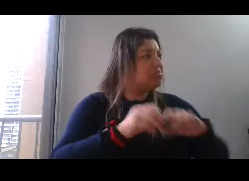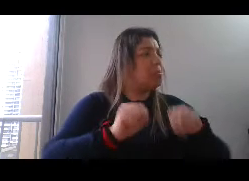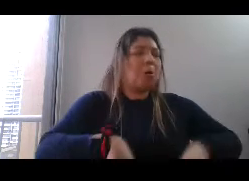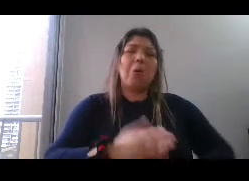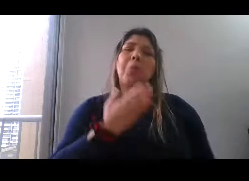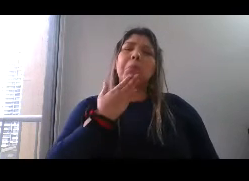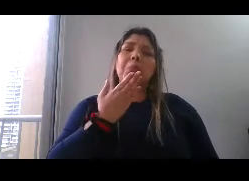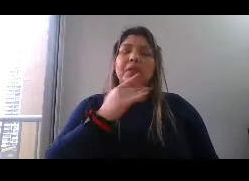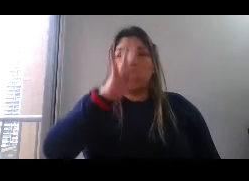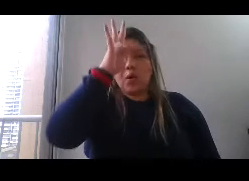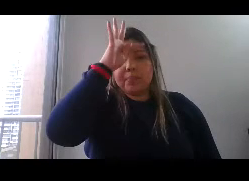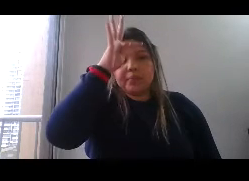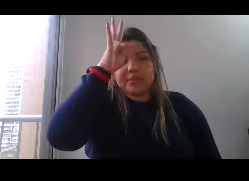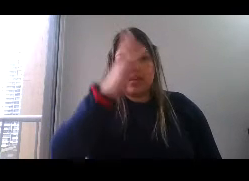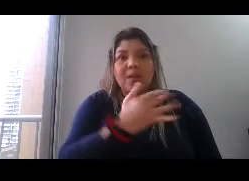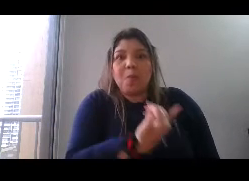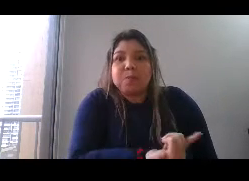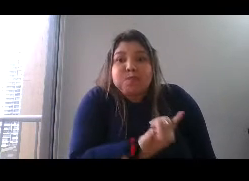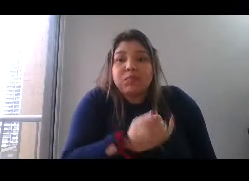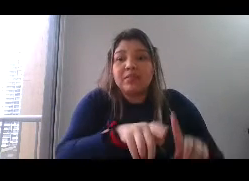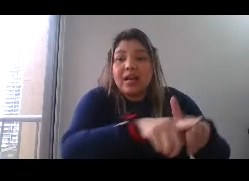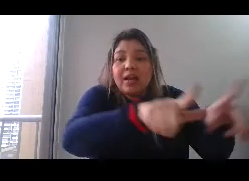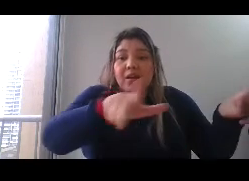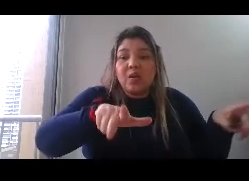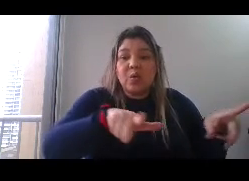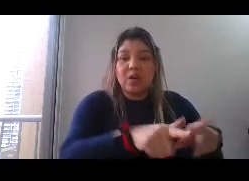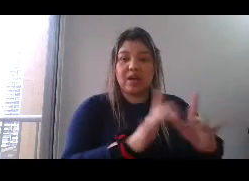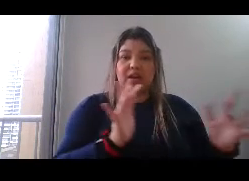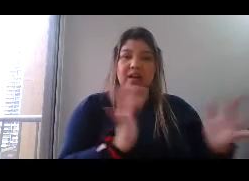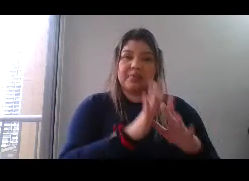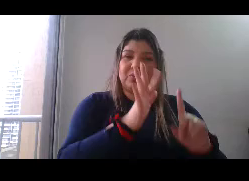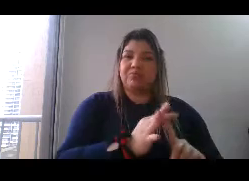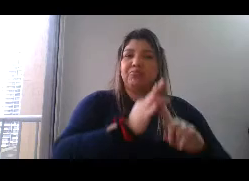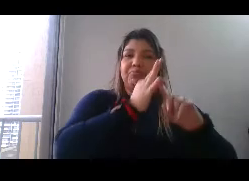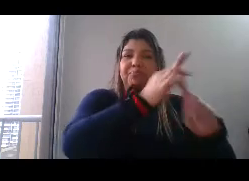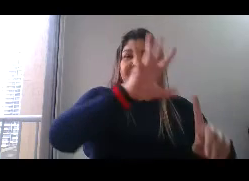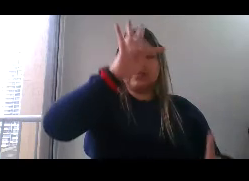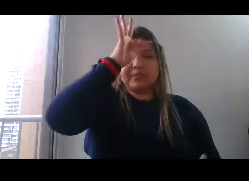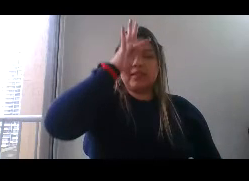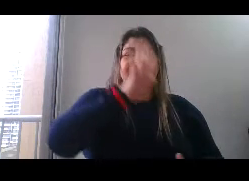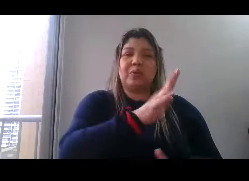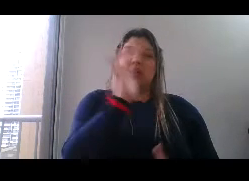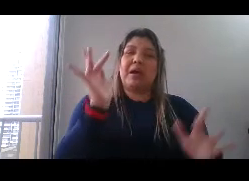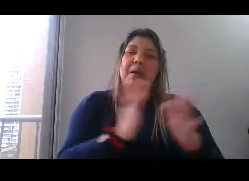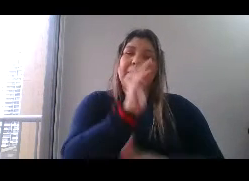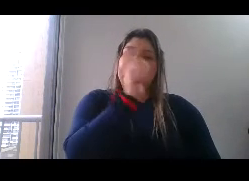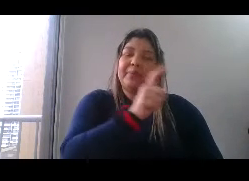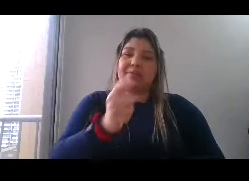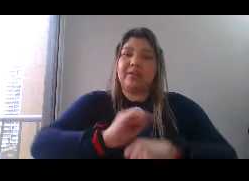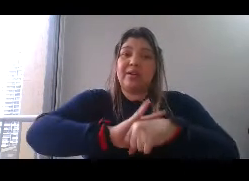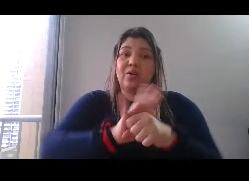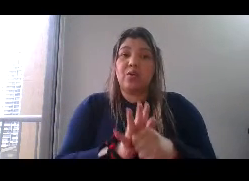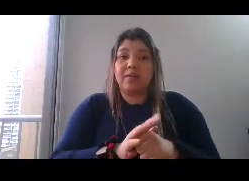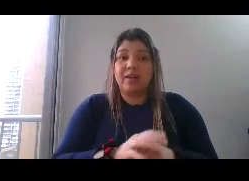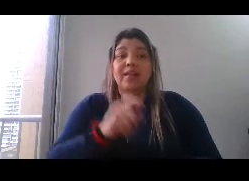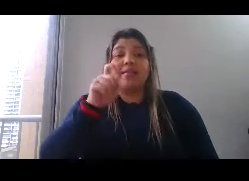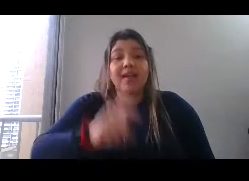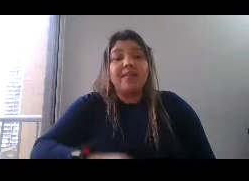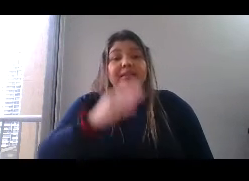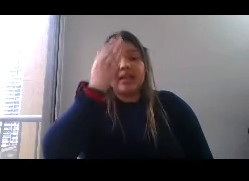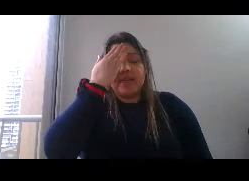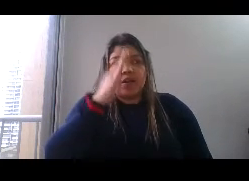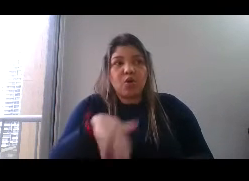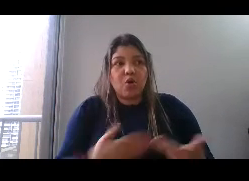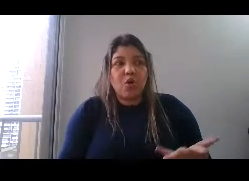salud, si ha definido un área para hospitalizar pacientes con COVID. Entonces se debe tener definida una ruta, de acuerdo a la